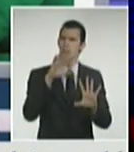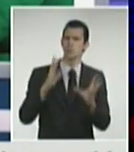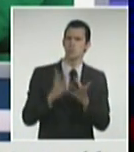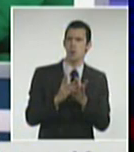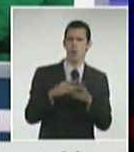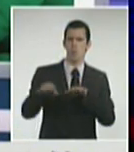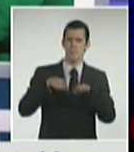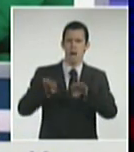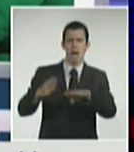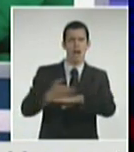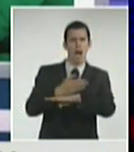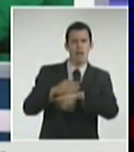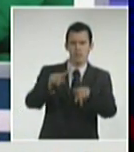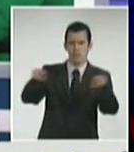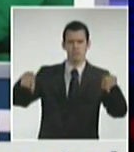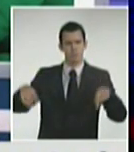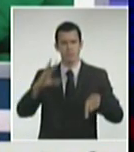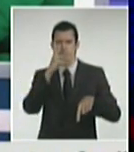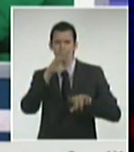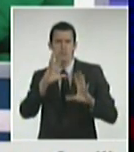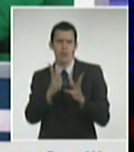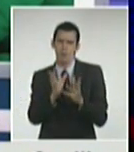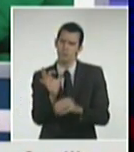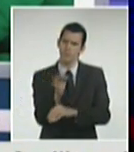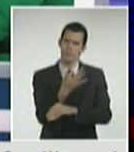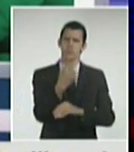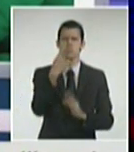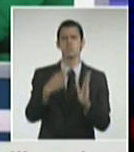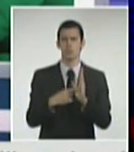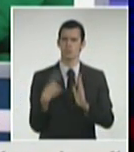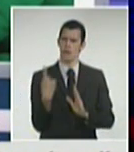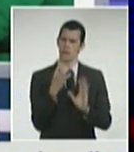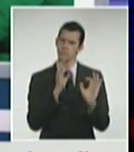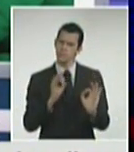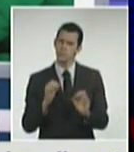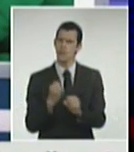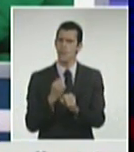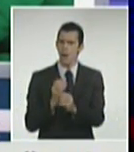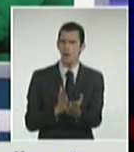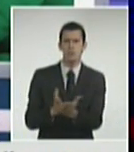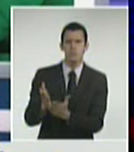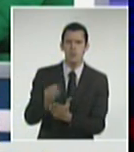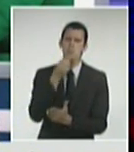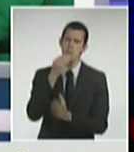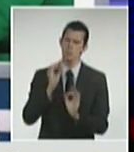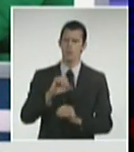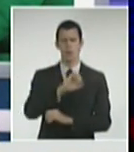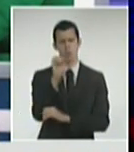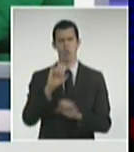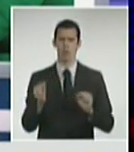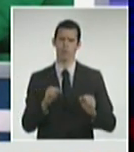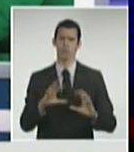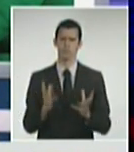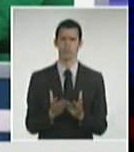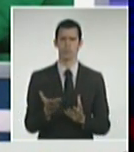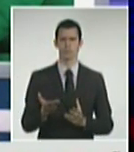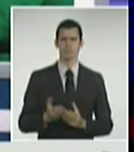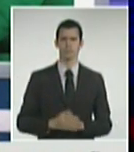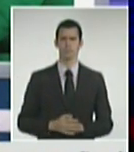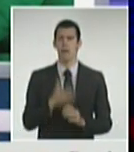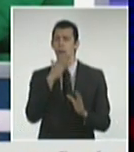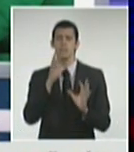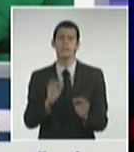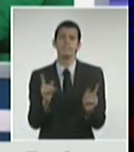está realizando y lo que vamos a realizar con todo el pueblo, pues se va a lograr el control. Hasta aquí, Pepe, resumidamente